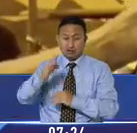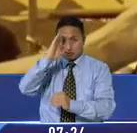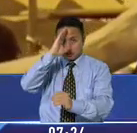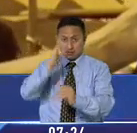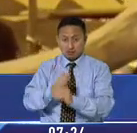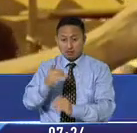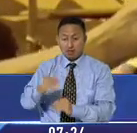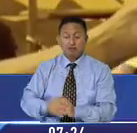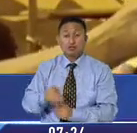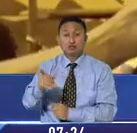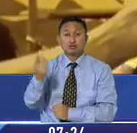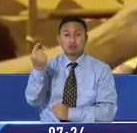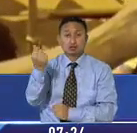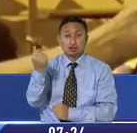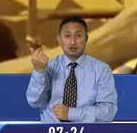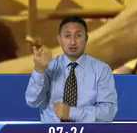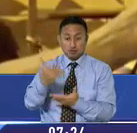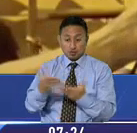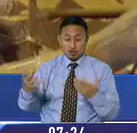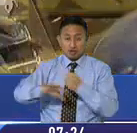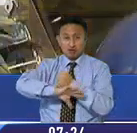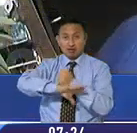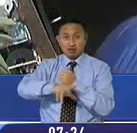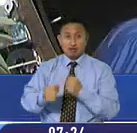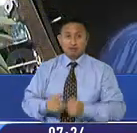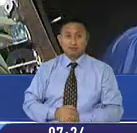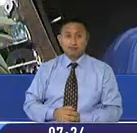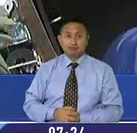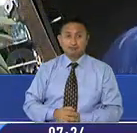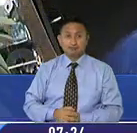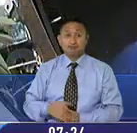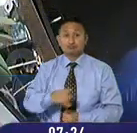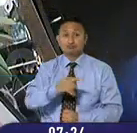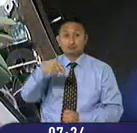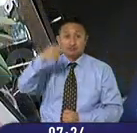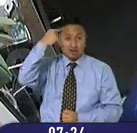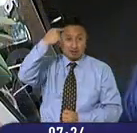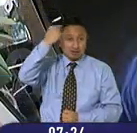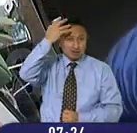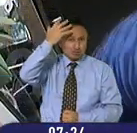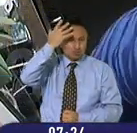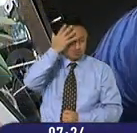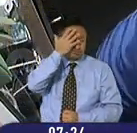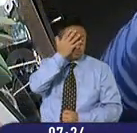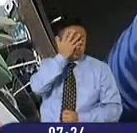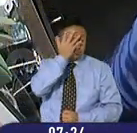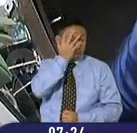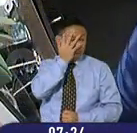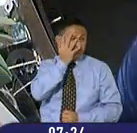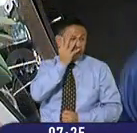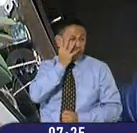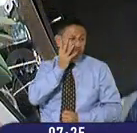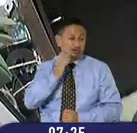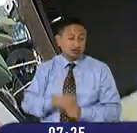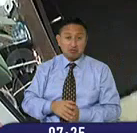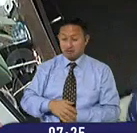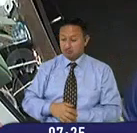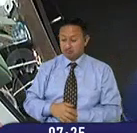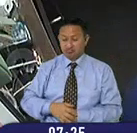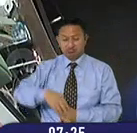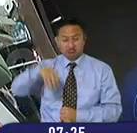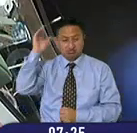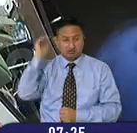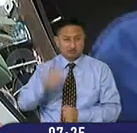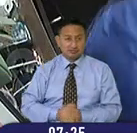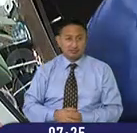de sustraerse las pertenencias. El golpe produjo un corte y la sangre corrió por el rostro. A los delincuentes poco, nada